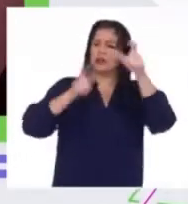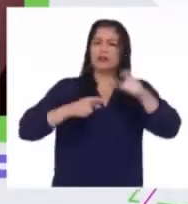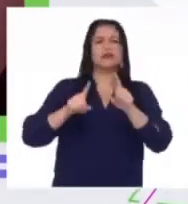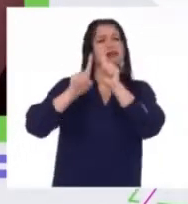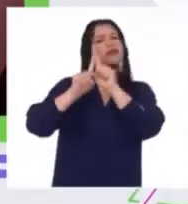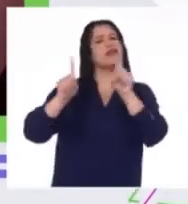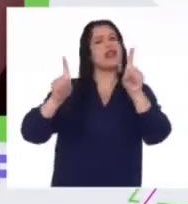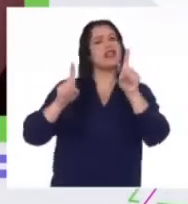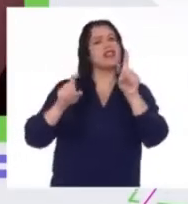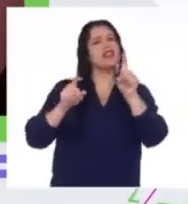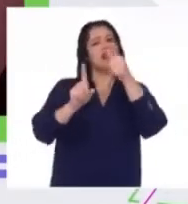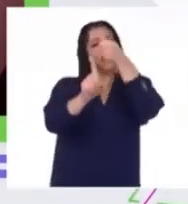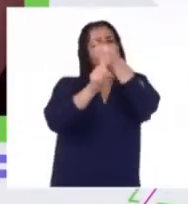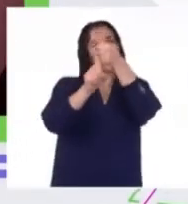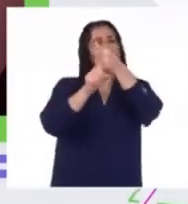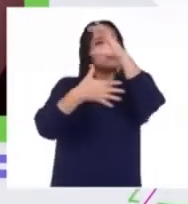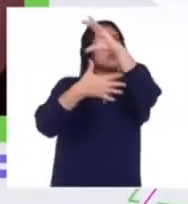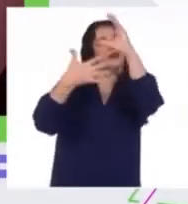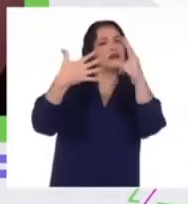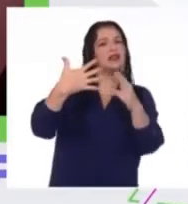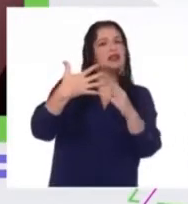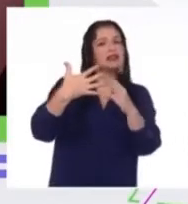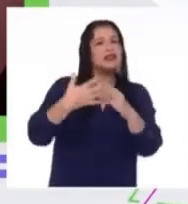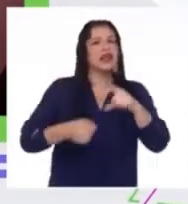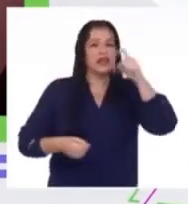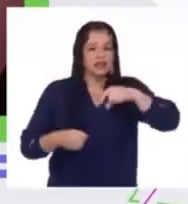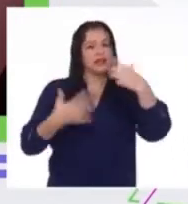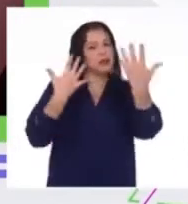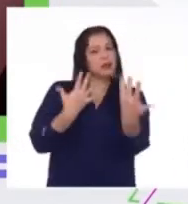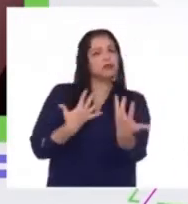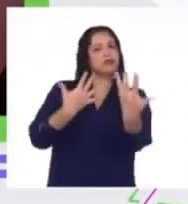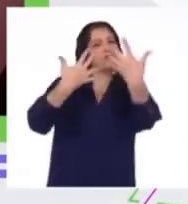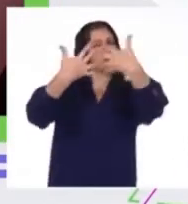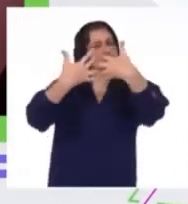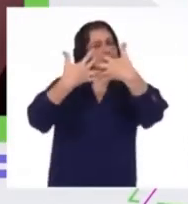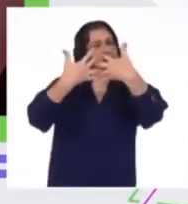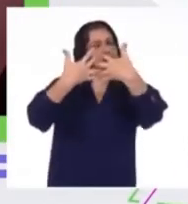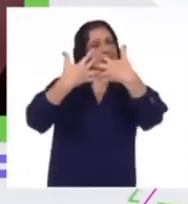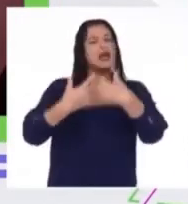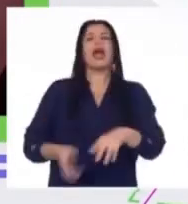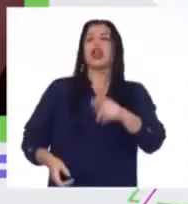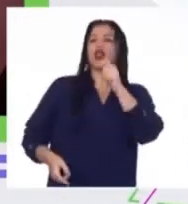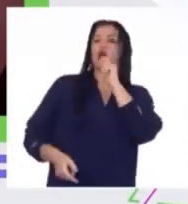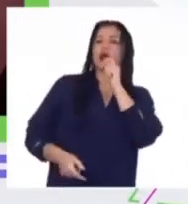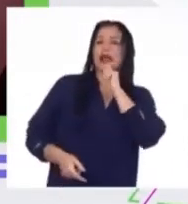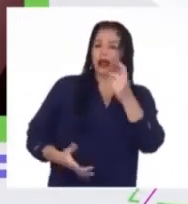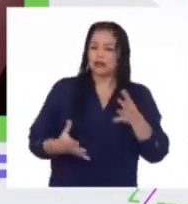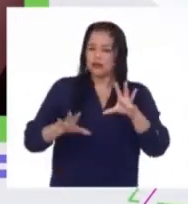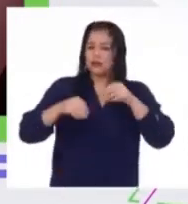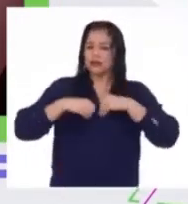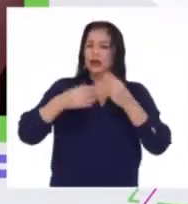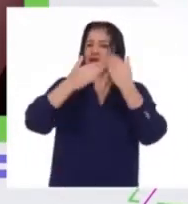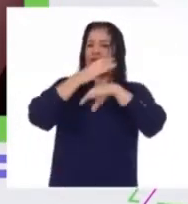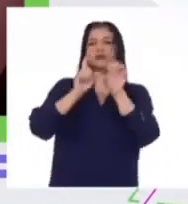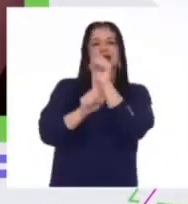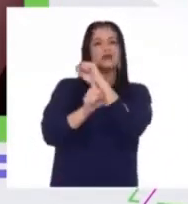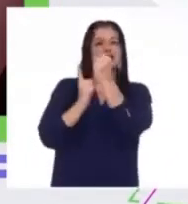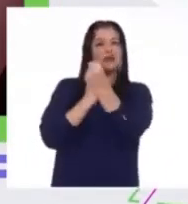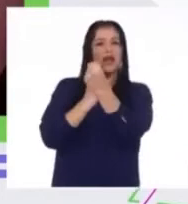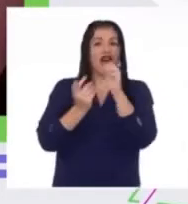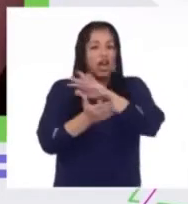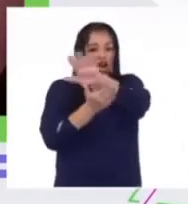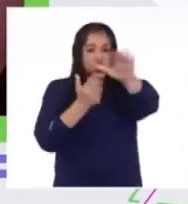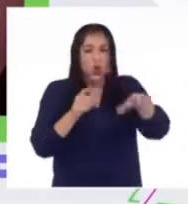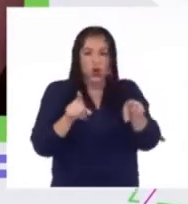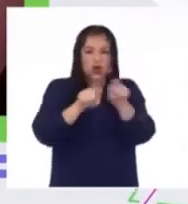distintos, somos particulares. En realidad debemos coexistir de manera tolerante dentro de una sociedad. No todos tenemos